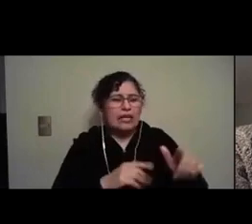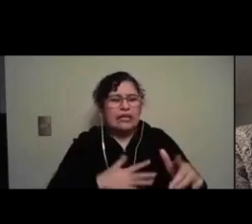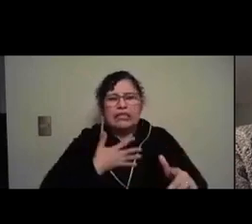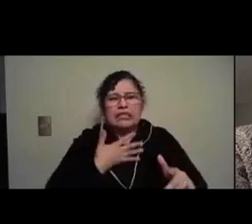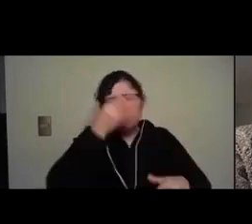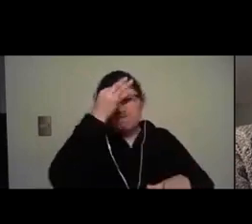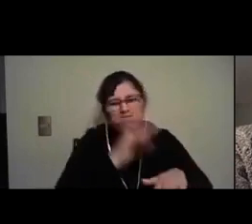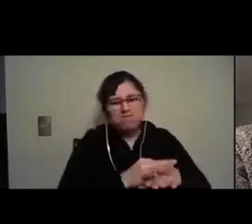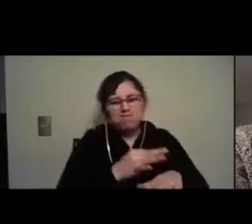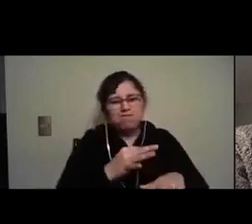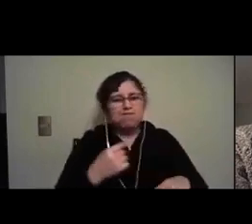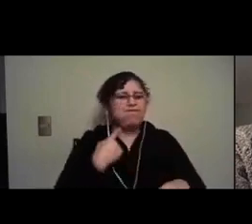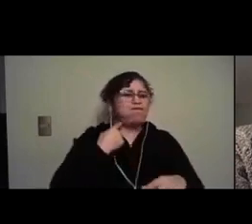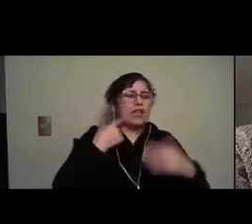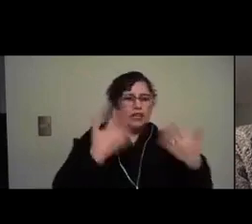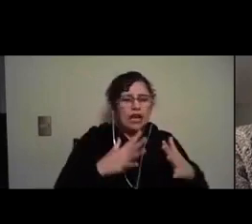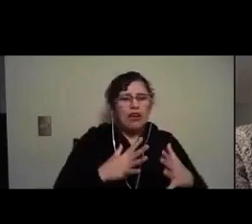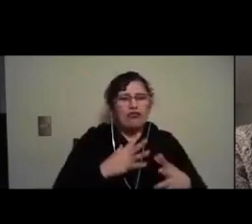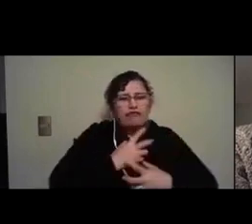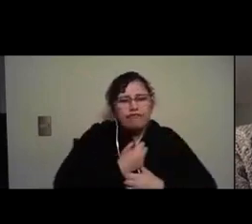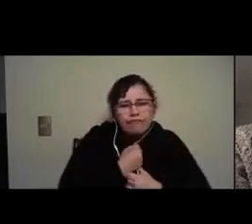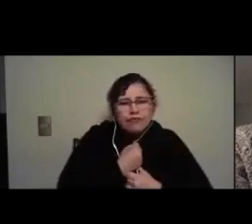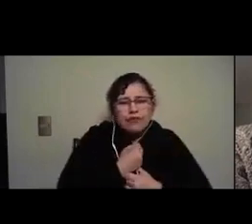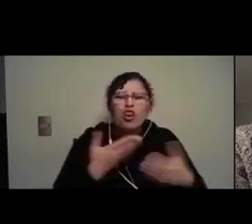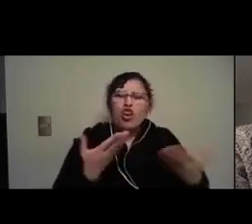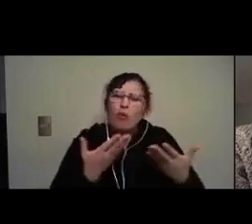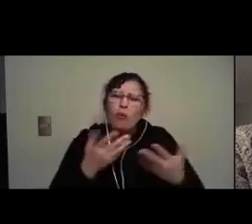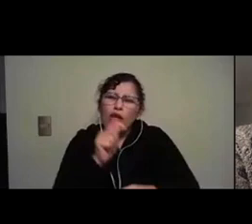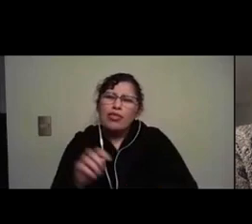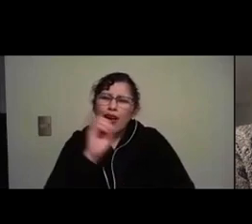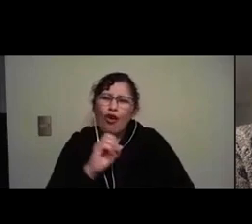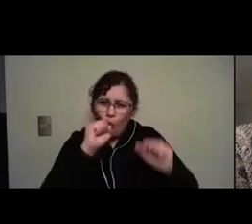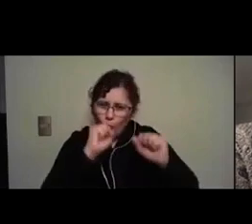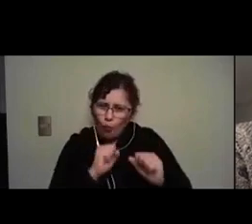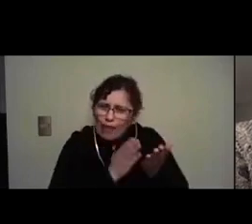todo el proceso. ¿Cómo podríamos trabajar en ese caso como en etapa inicial?